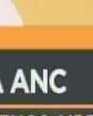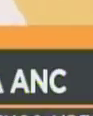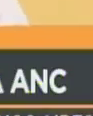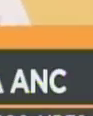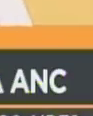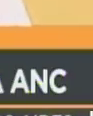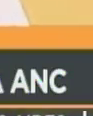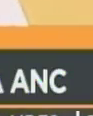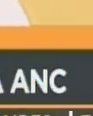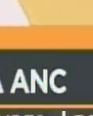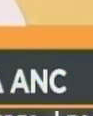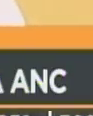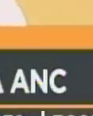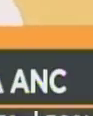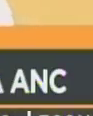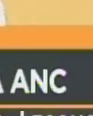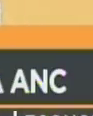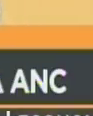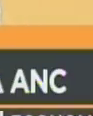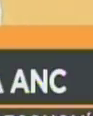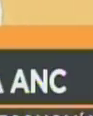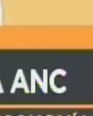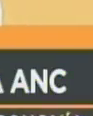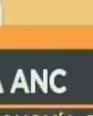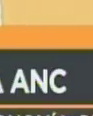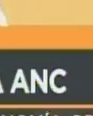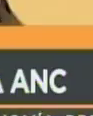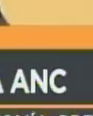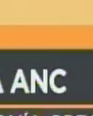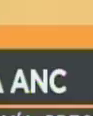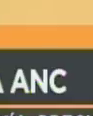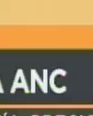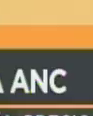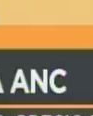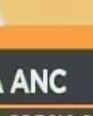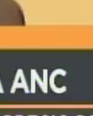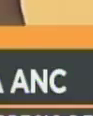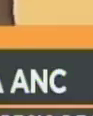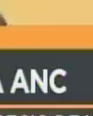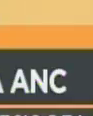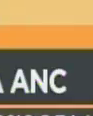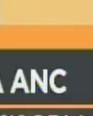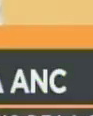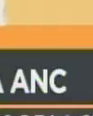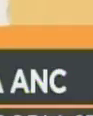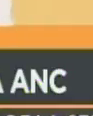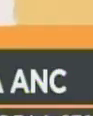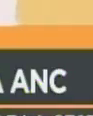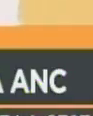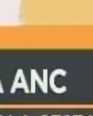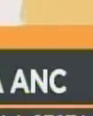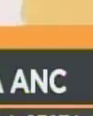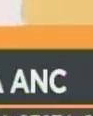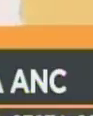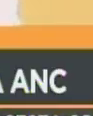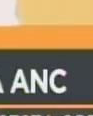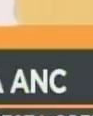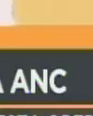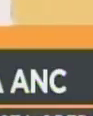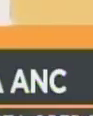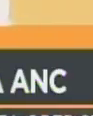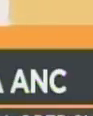muchachos. Nosotros queremos también decir que el Ministerio de la Juventud y del Deporte se subordina al poder plenipotenciario de la Asamblea